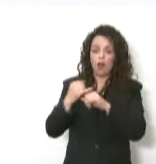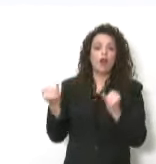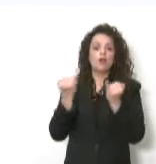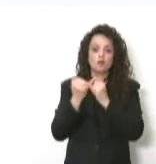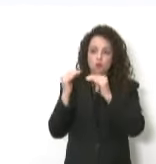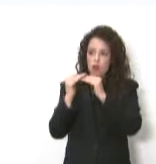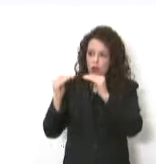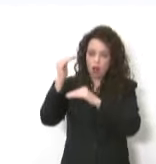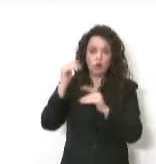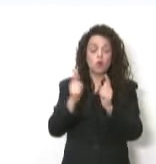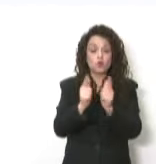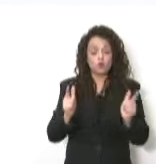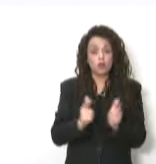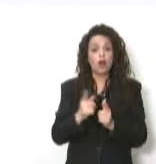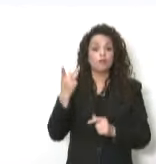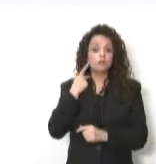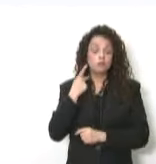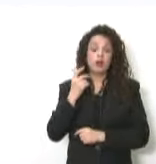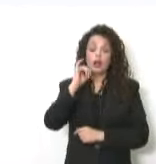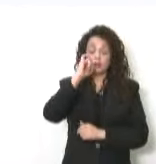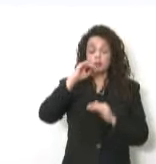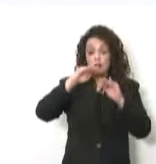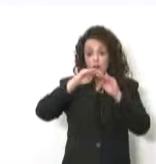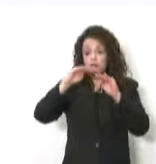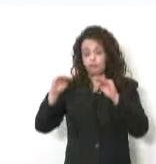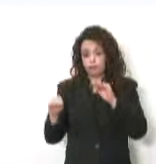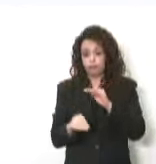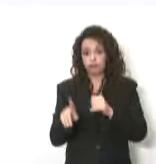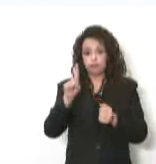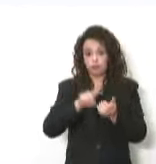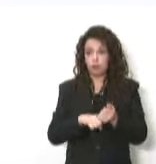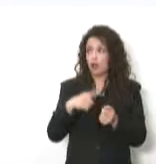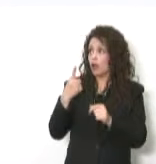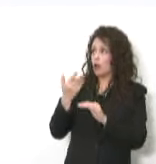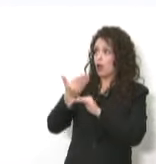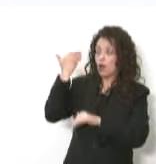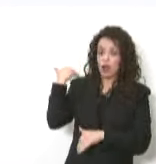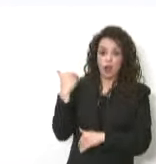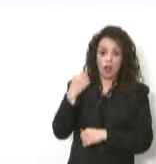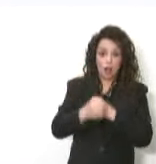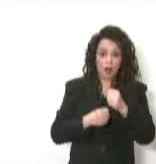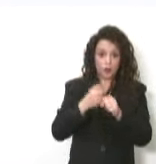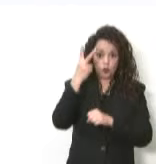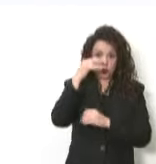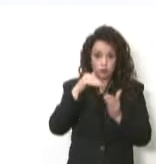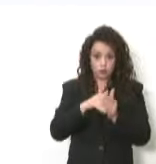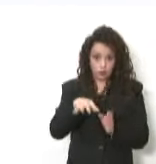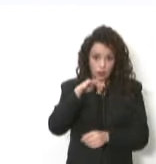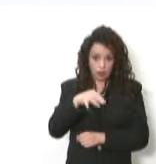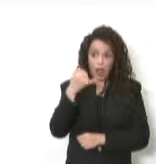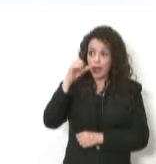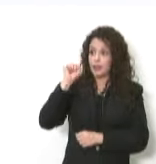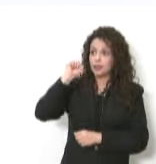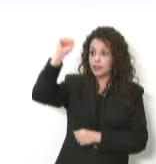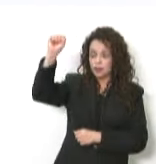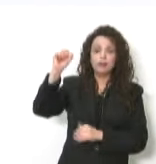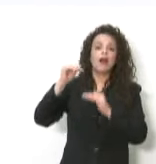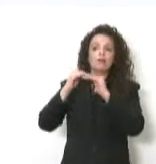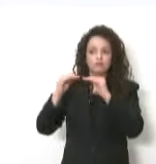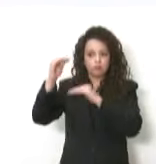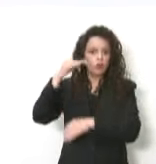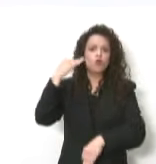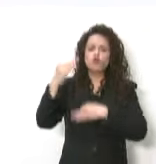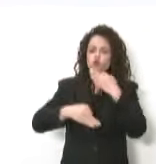partidos políticos sí tuvieron una disminución en relación al año pasado y los sindicatos sí crecieron. Todos crecieron,